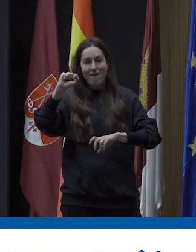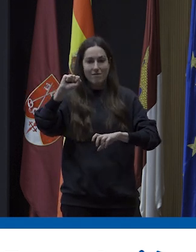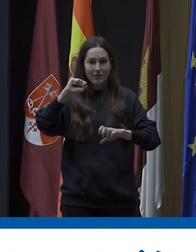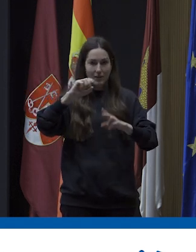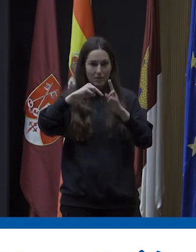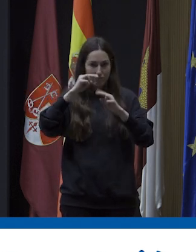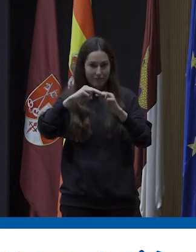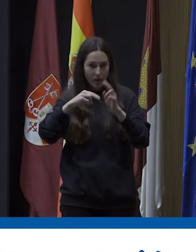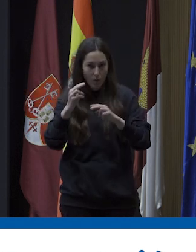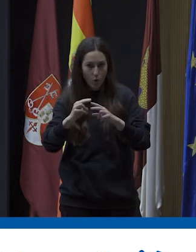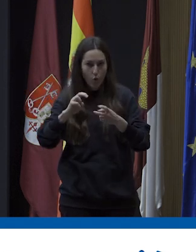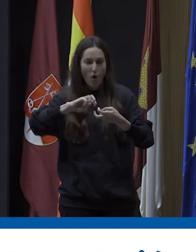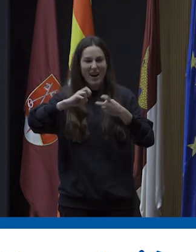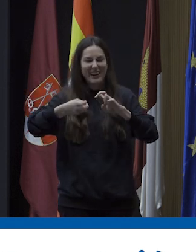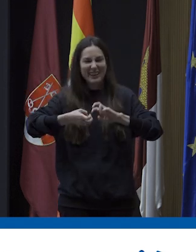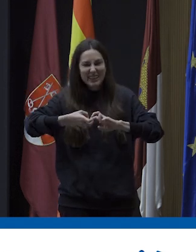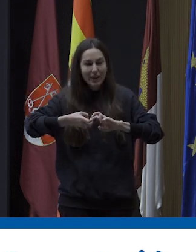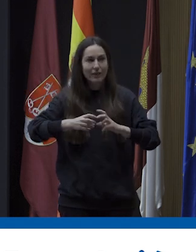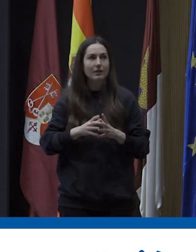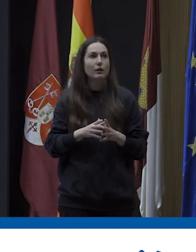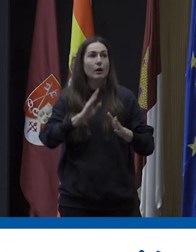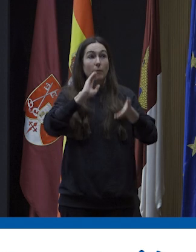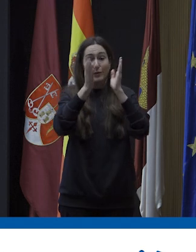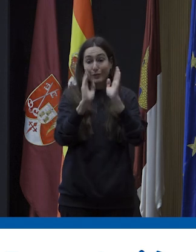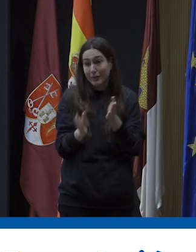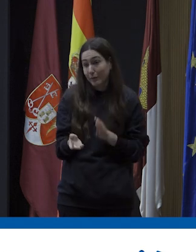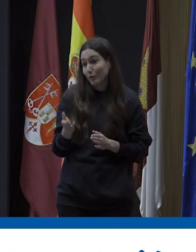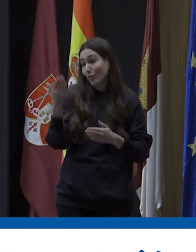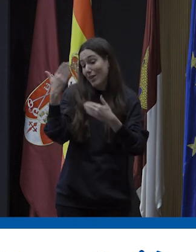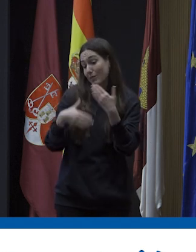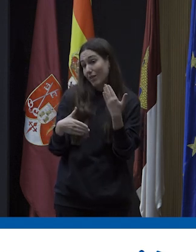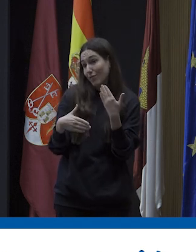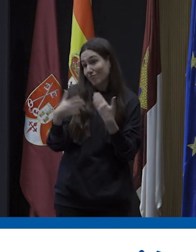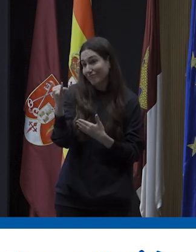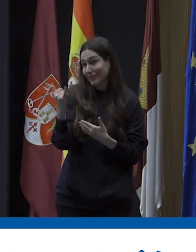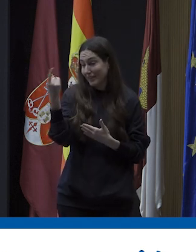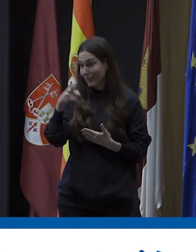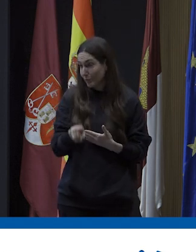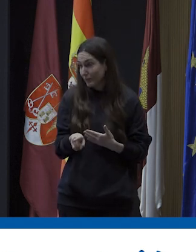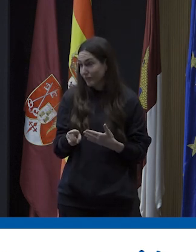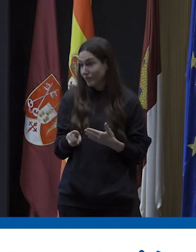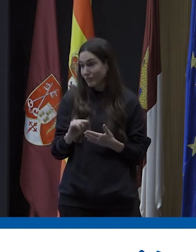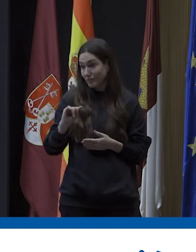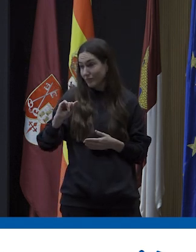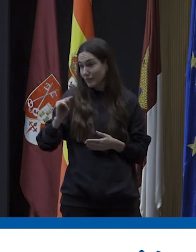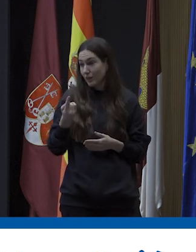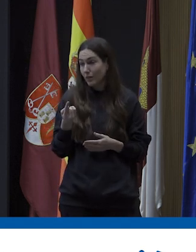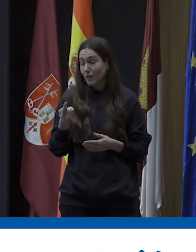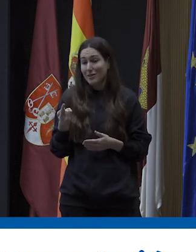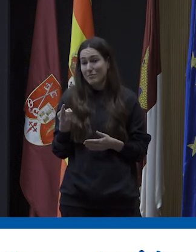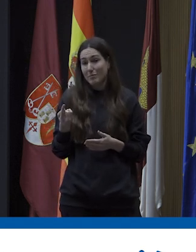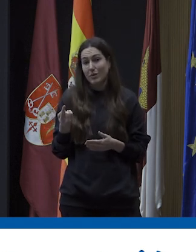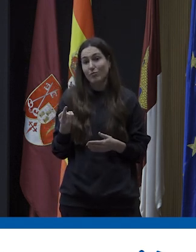genética. Pero este tratamiento también tenía sus limitaciones. Y entonces lo primero que se vio es que había un